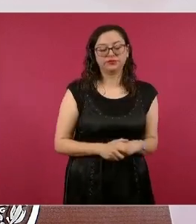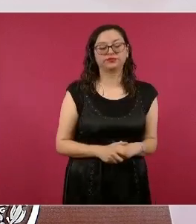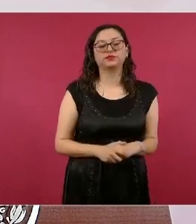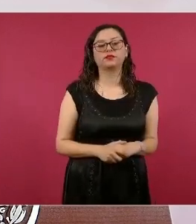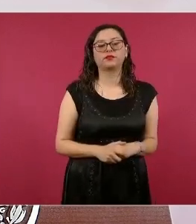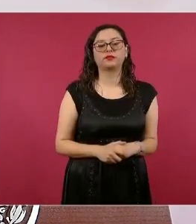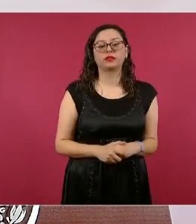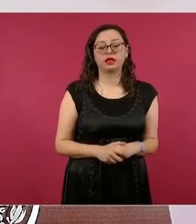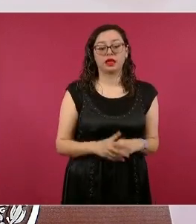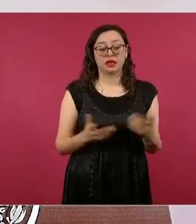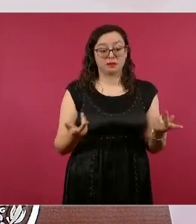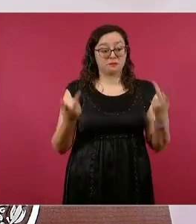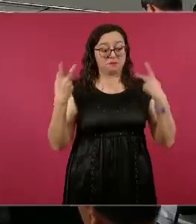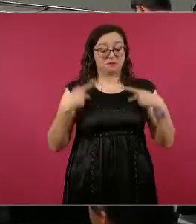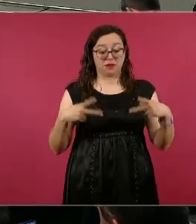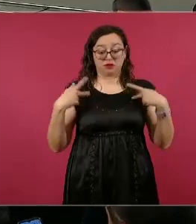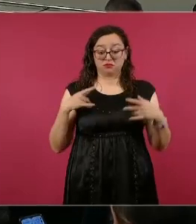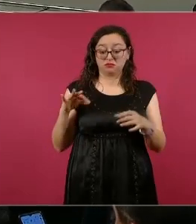participación del